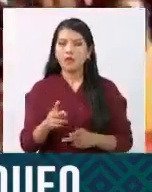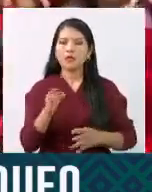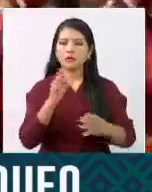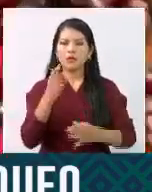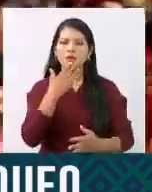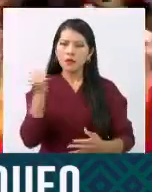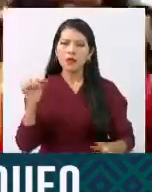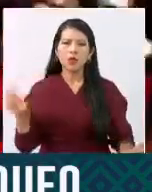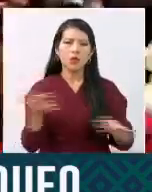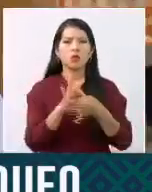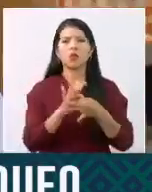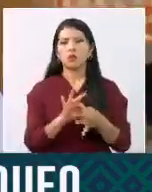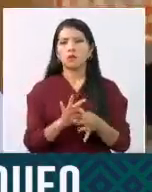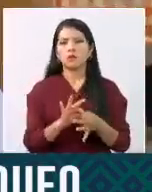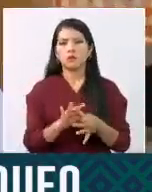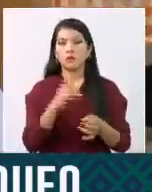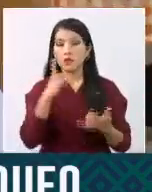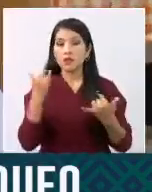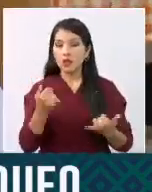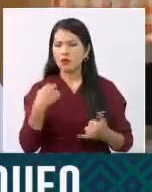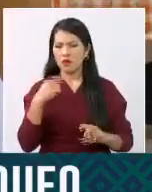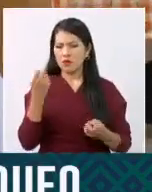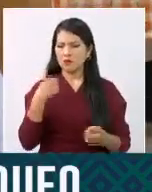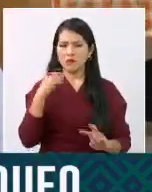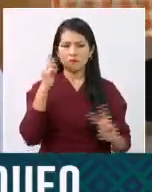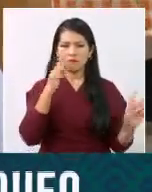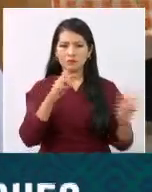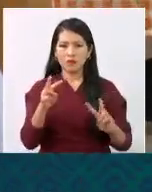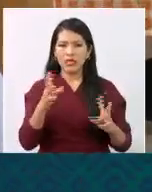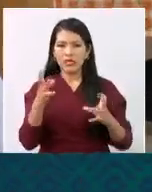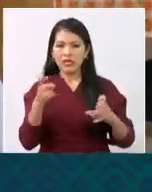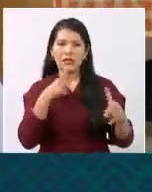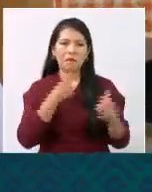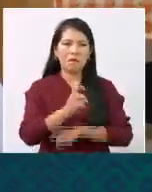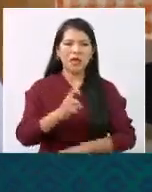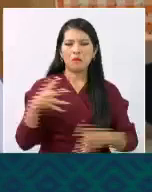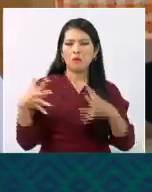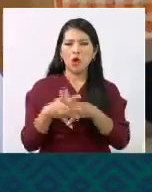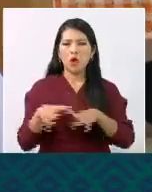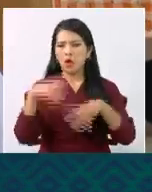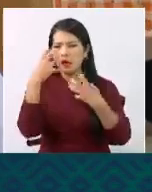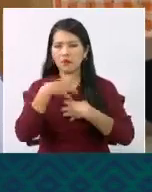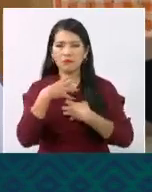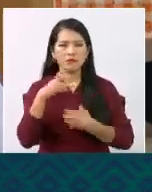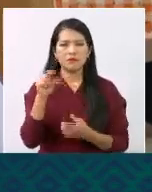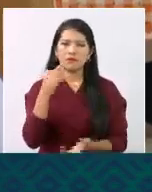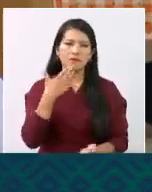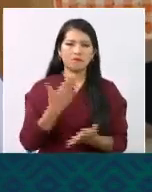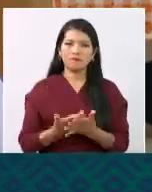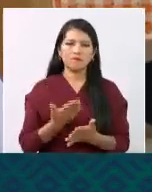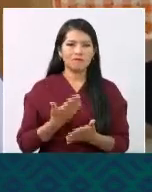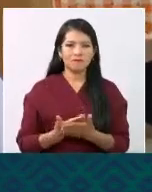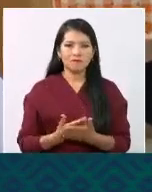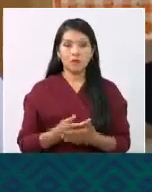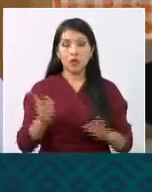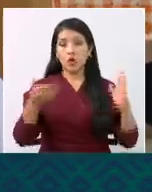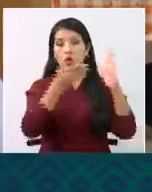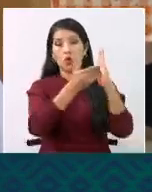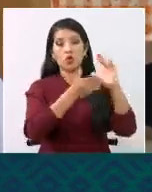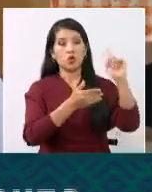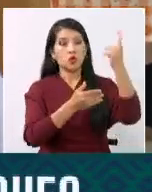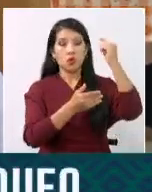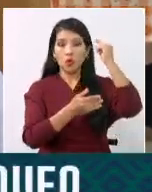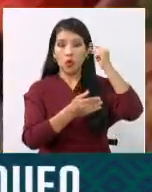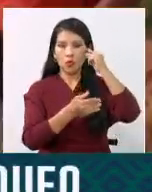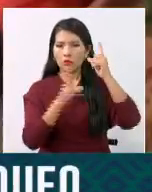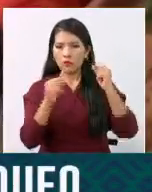es lo absurdo, ¿no? A ratos, en esta época de crisis estamos queriendo perjudicar más, no solamente al gobierno, sino a las empresas,